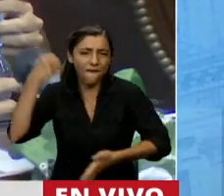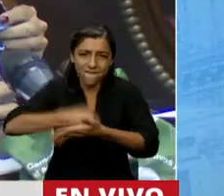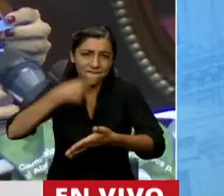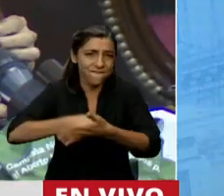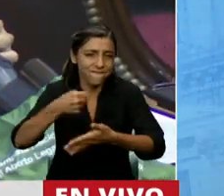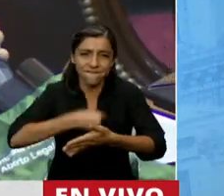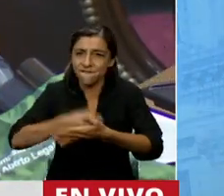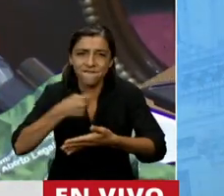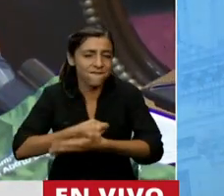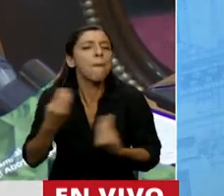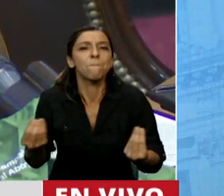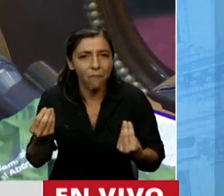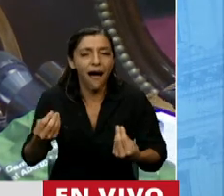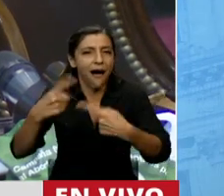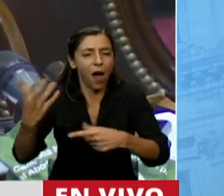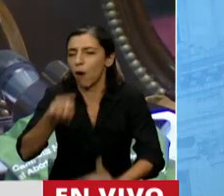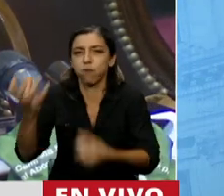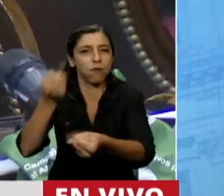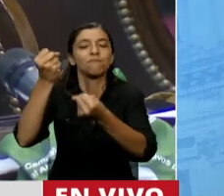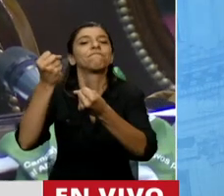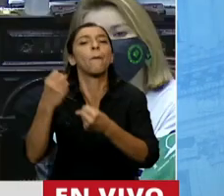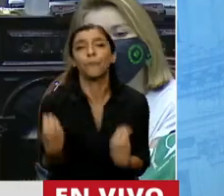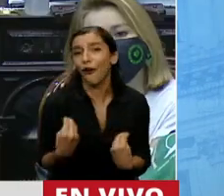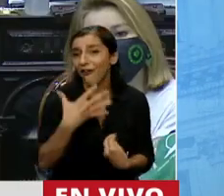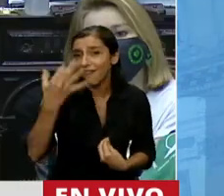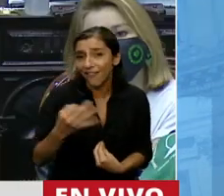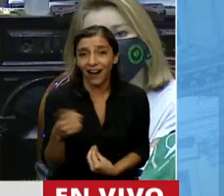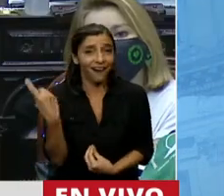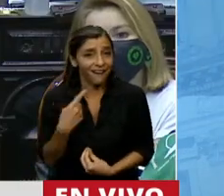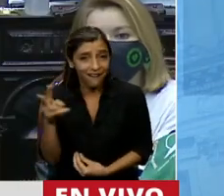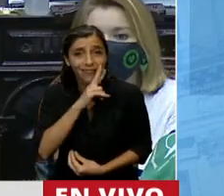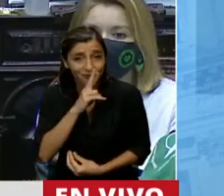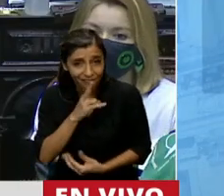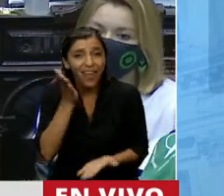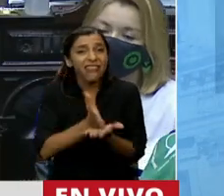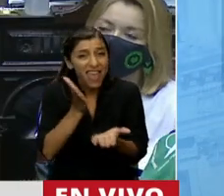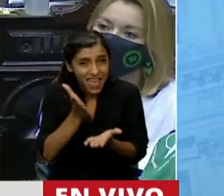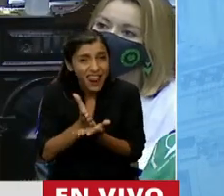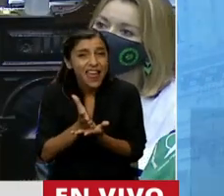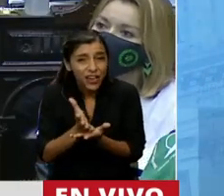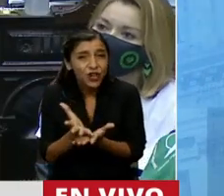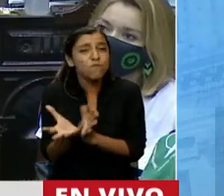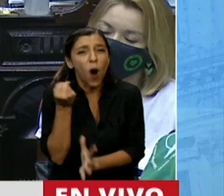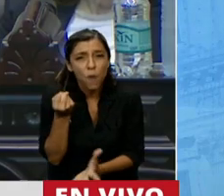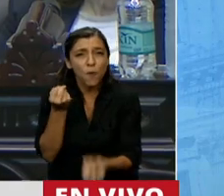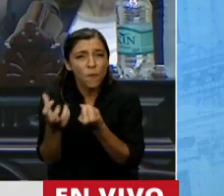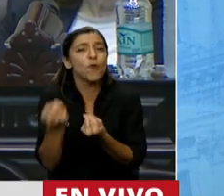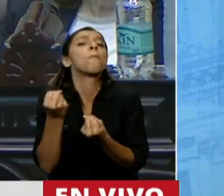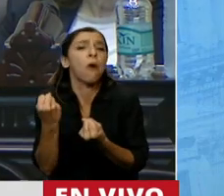las mujeres, es que las mujeres hemos conquistado derechos porque hemos sido